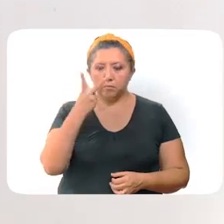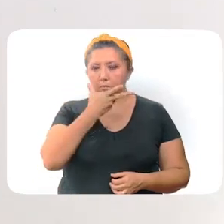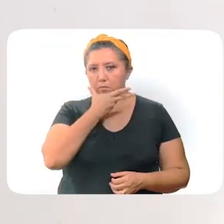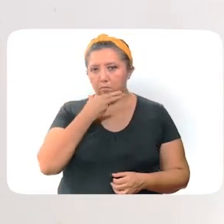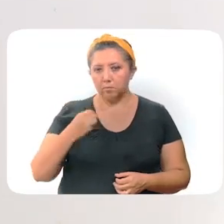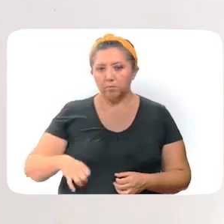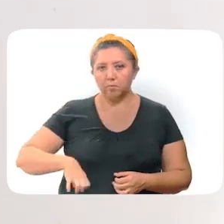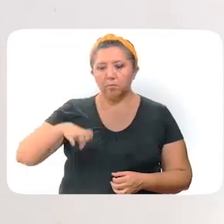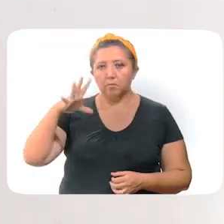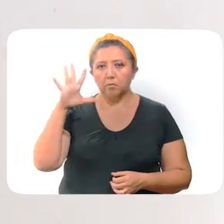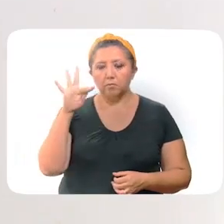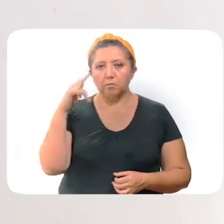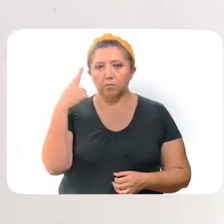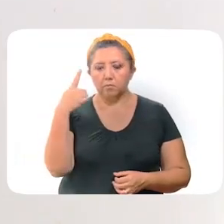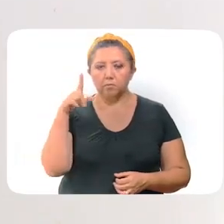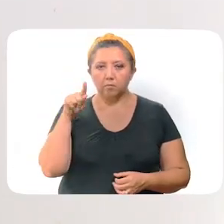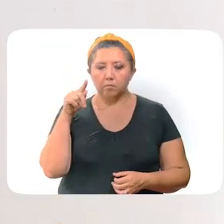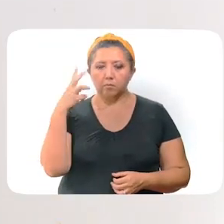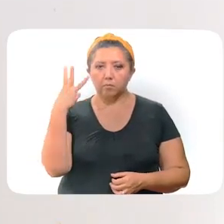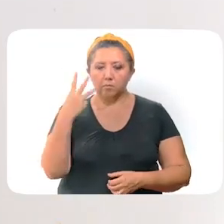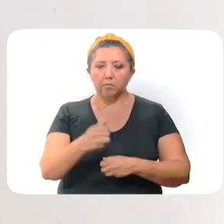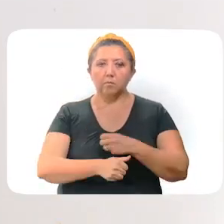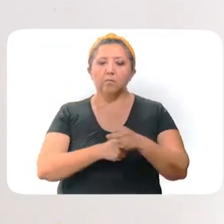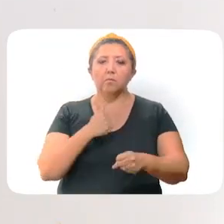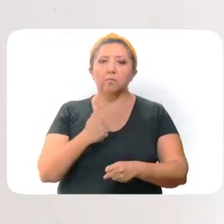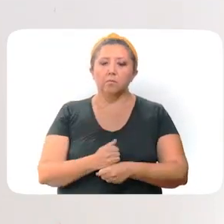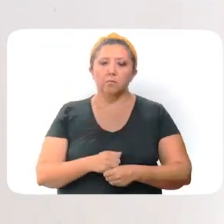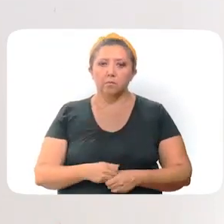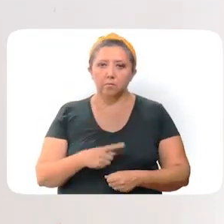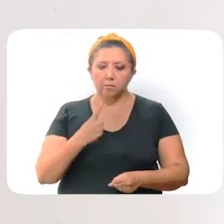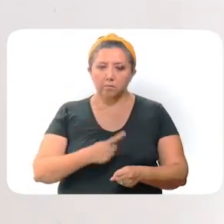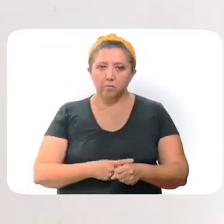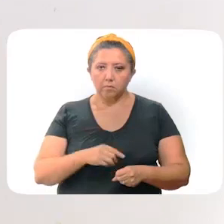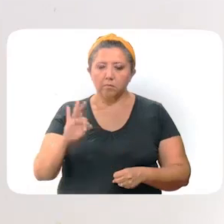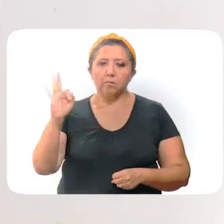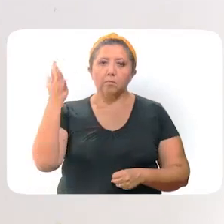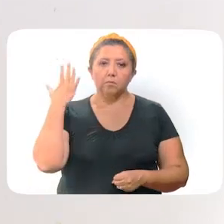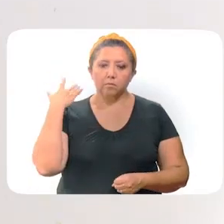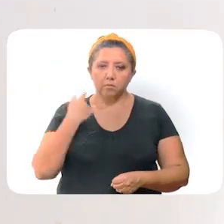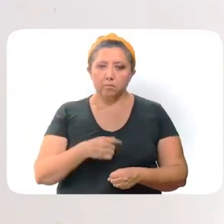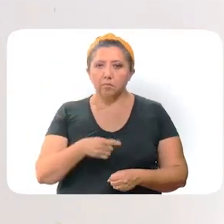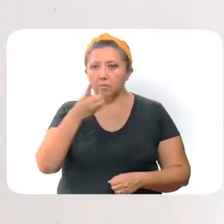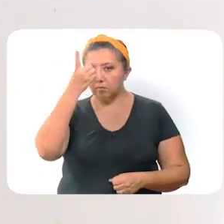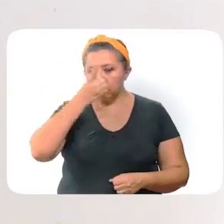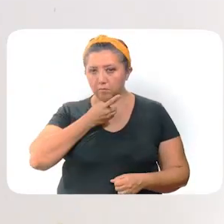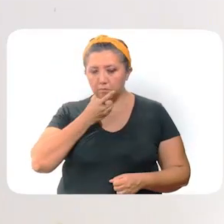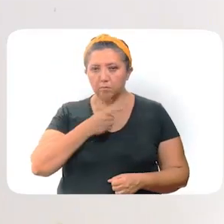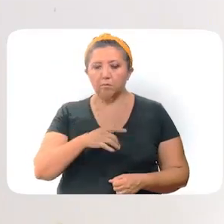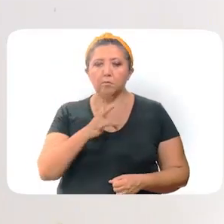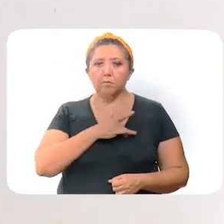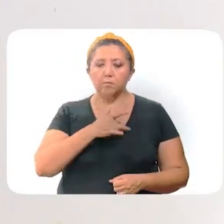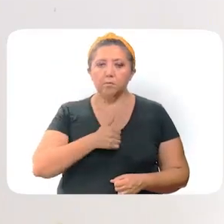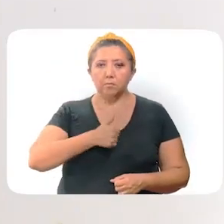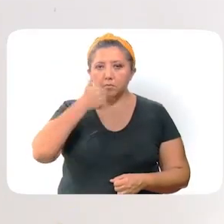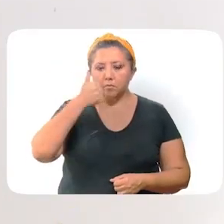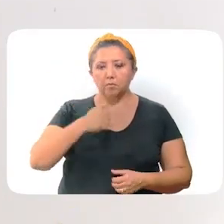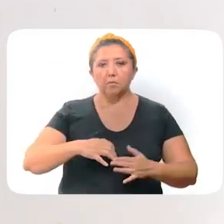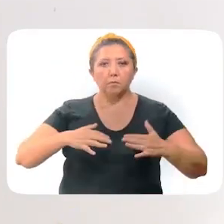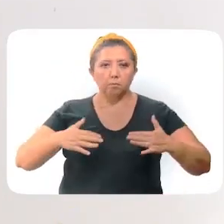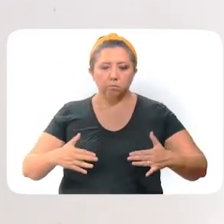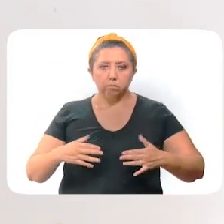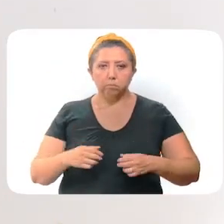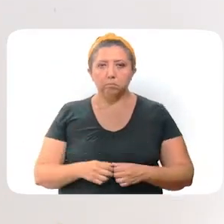hombres de un rango de edad de 41 a 73 años. Sus principales enfermedades fueron diabetes, hipertensión arterial y